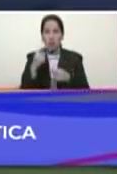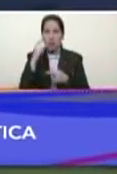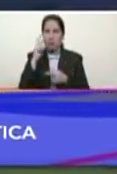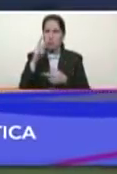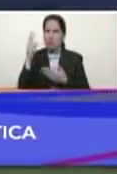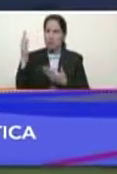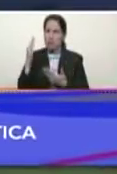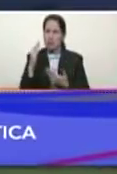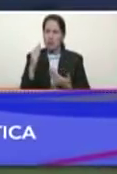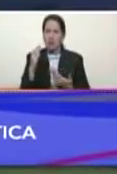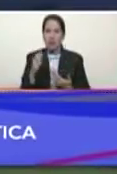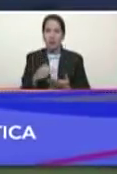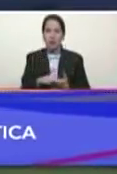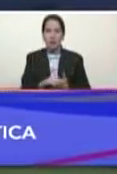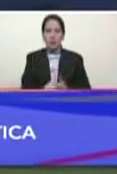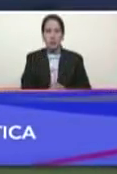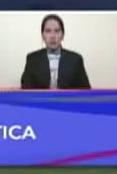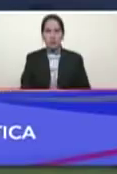pues.